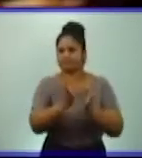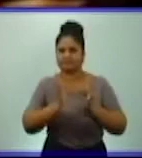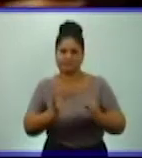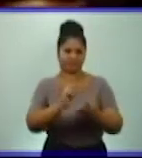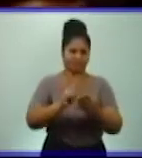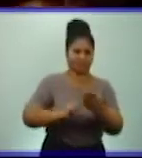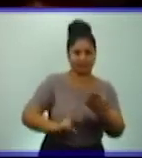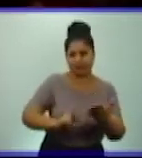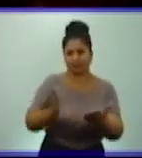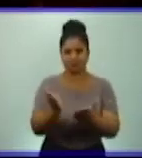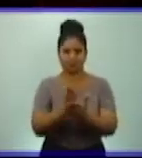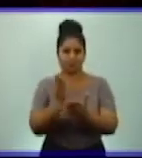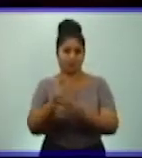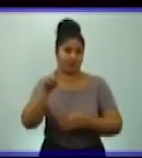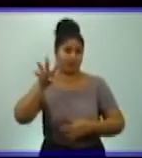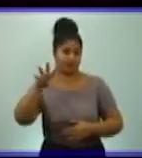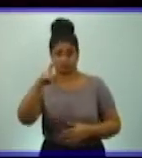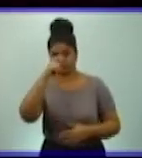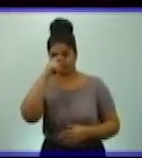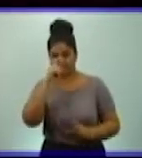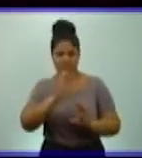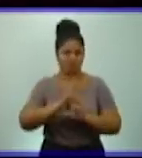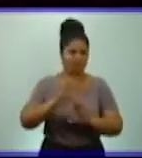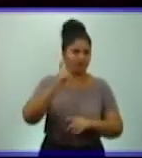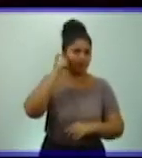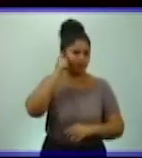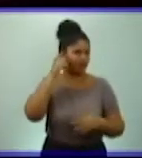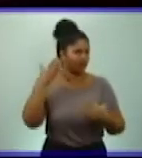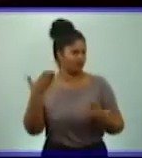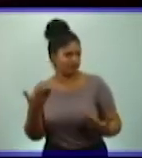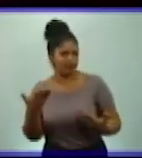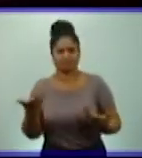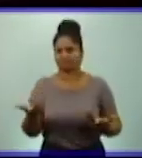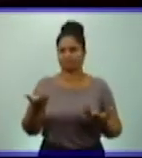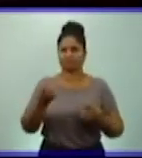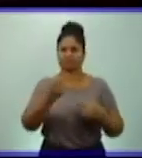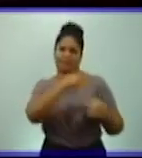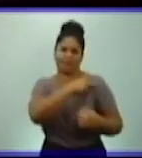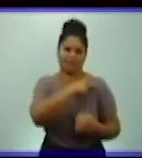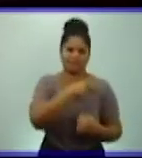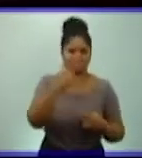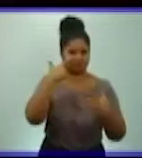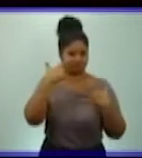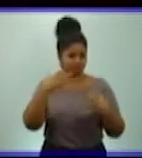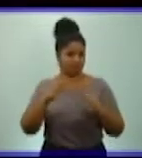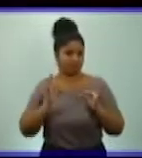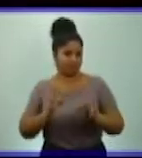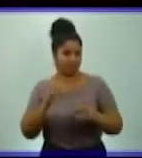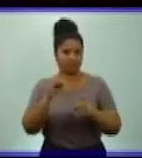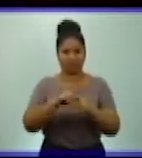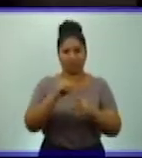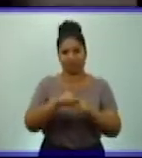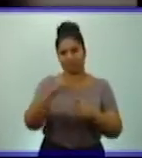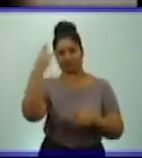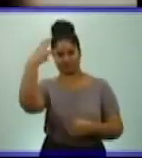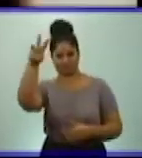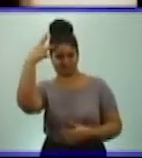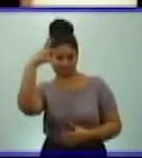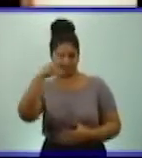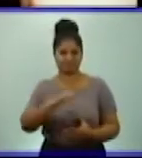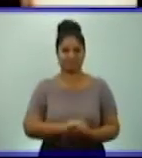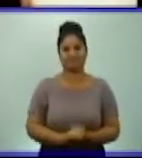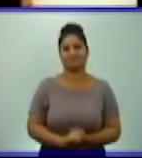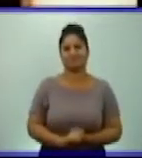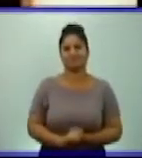novohispano, y a los 14 era dama de honor de Leonor Carreto, esposa del virrey. Aunque era admirada por su talento, precocidad,